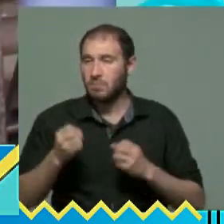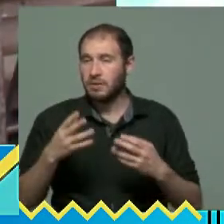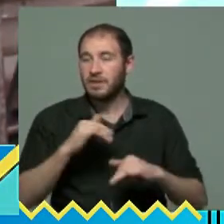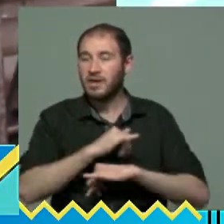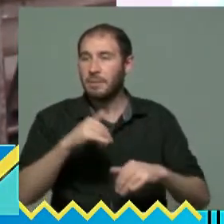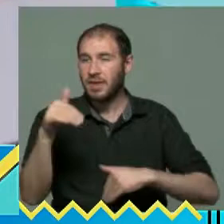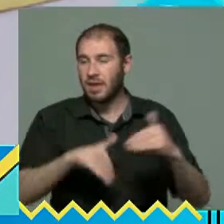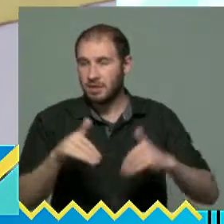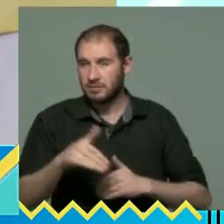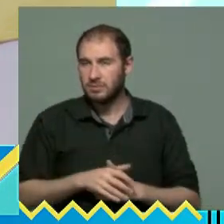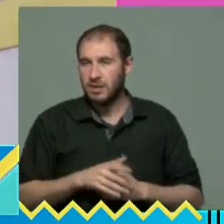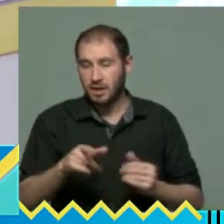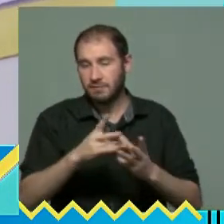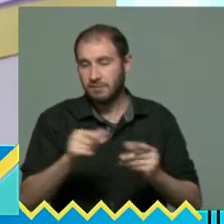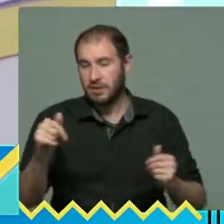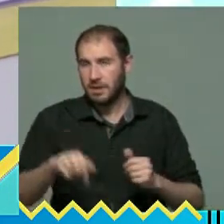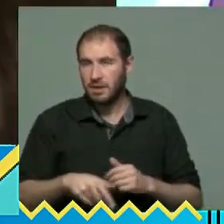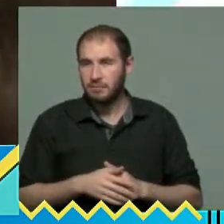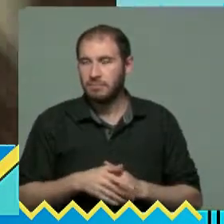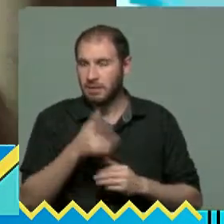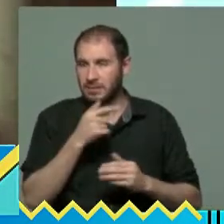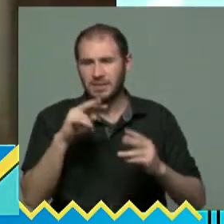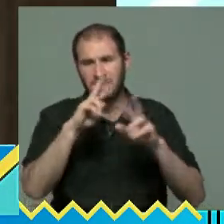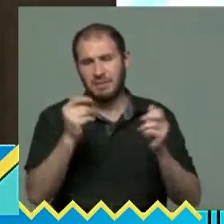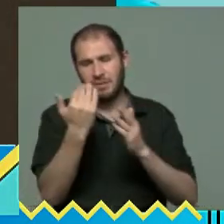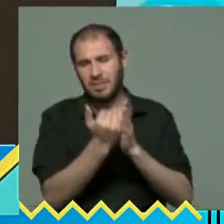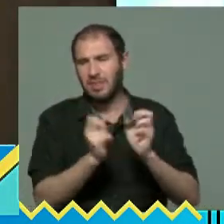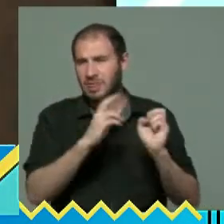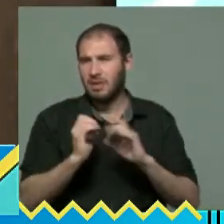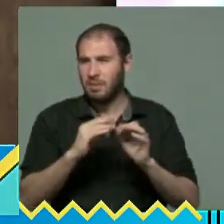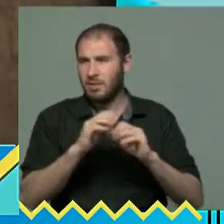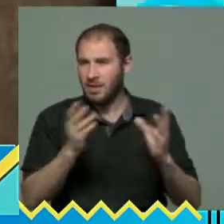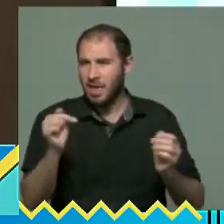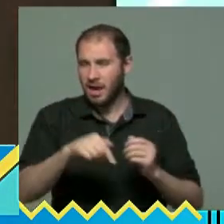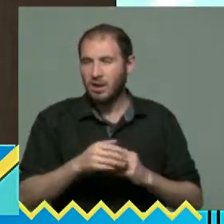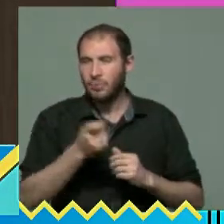campaña electoral como la que acaba de terminar, había muchos temas para discutir en los medios de comunicación.